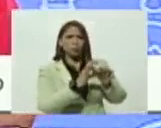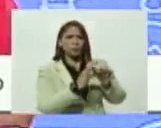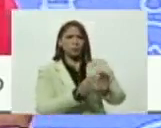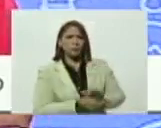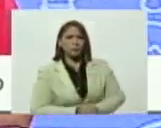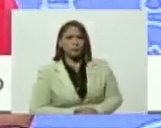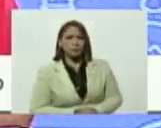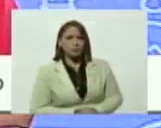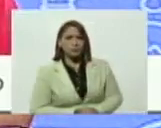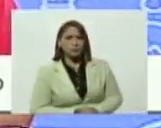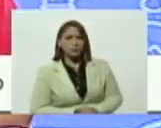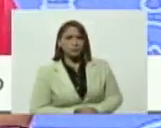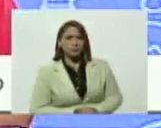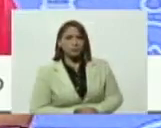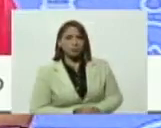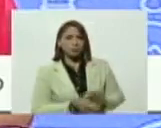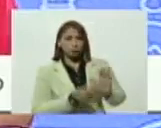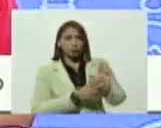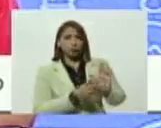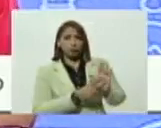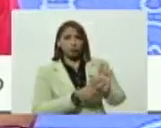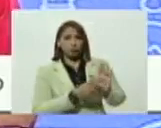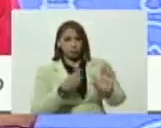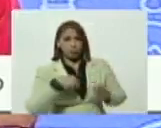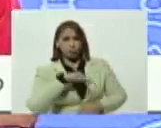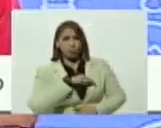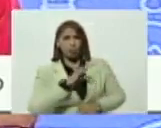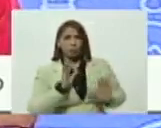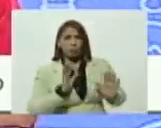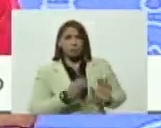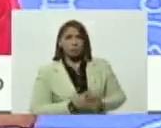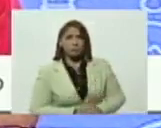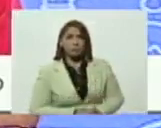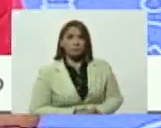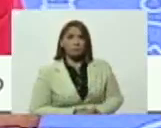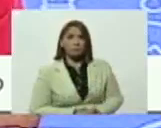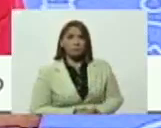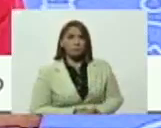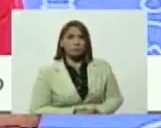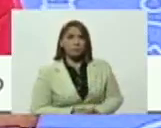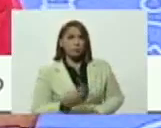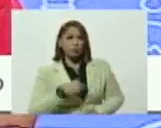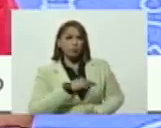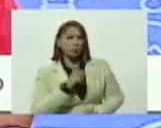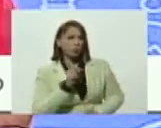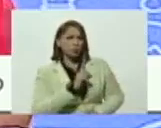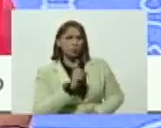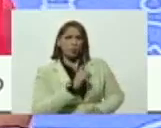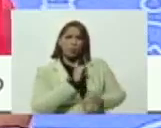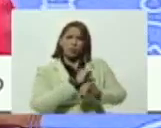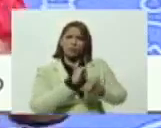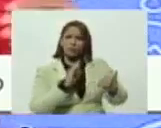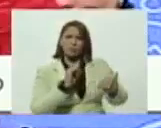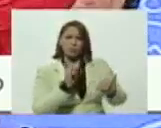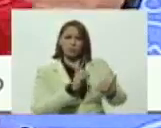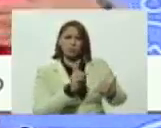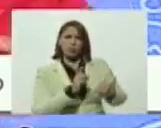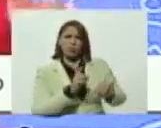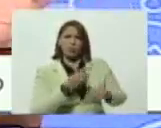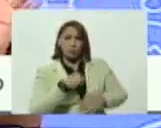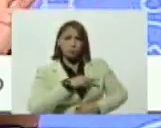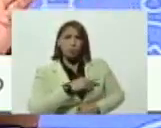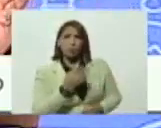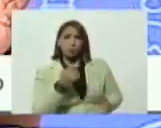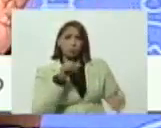unidos, y eso en verdad para nosotros que estamos, no es que estamos terminando, no, no, sino que estamos en